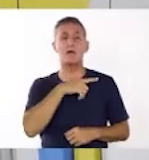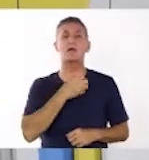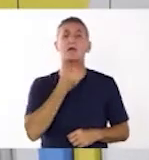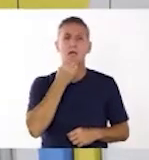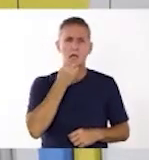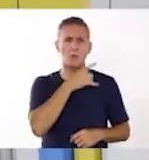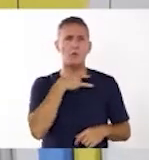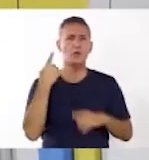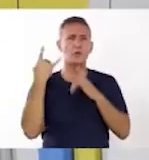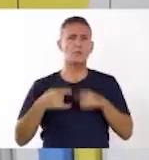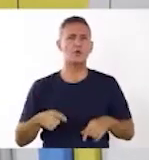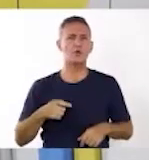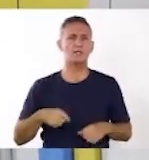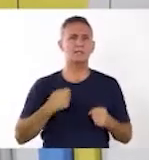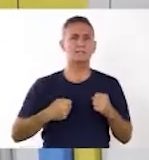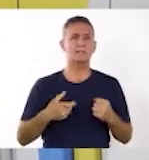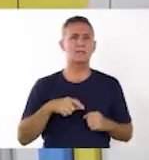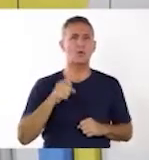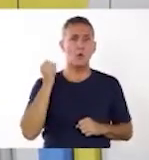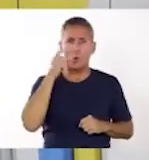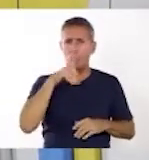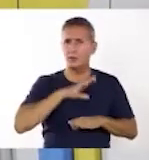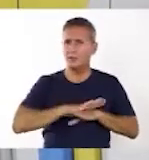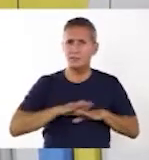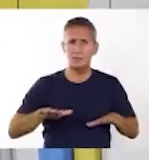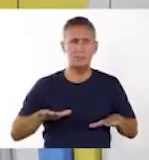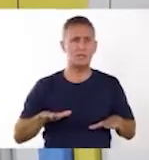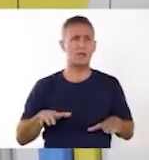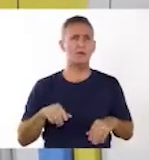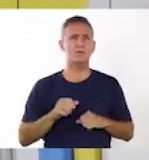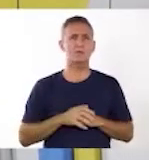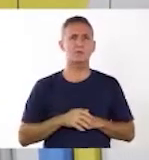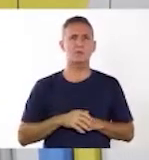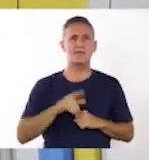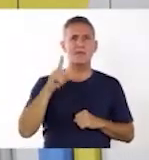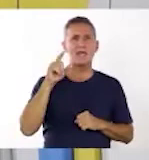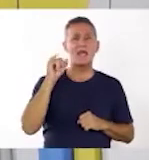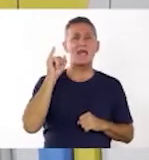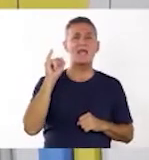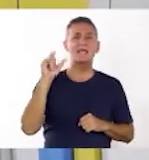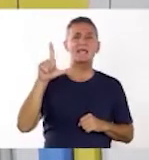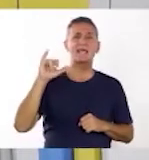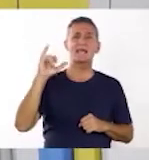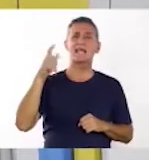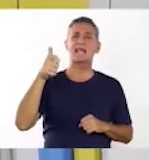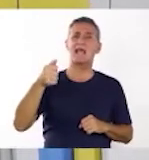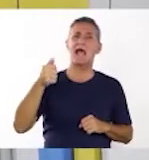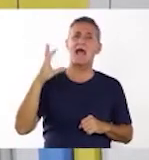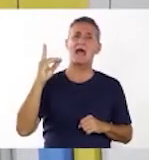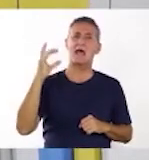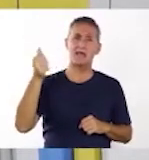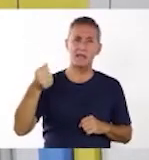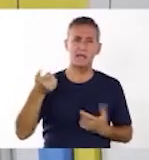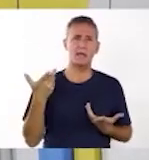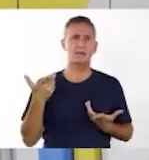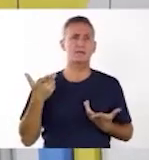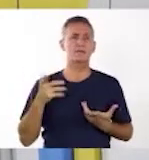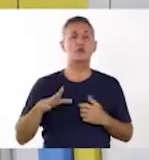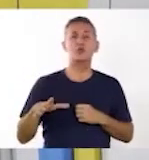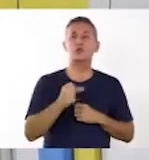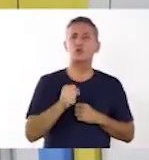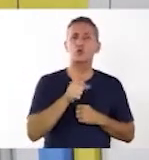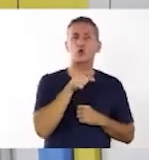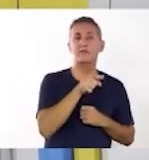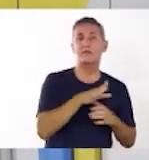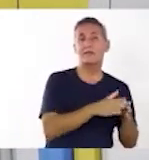ese combate. Bien, con esto hemos terminado ya lo que es la Ilíada en cuanto